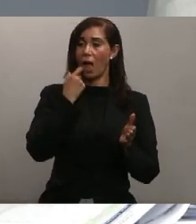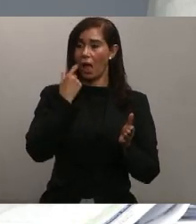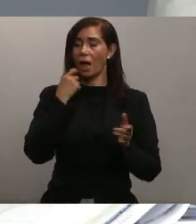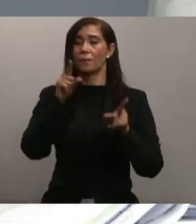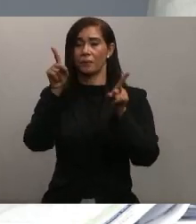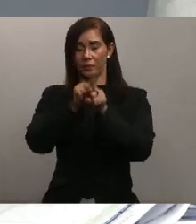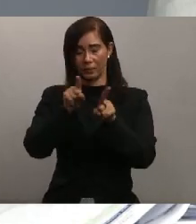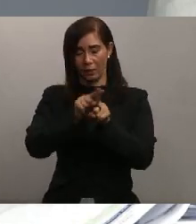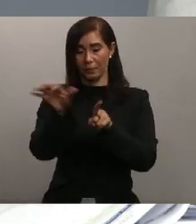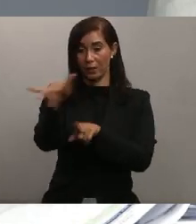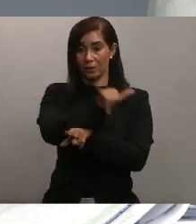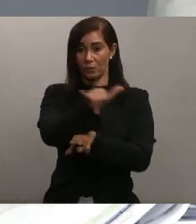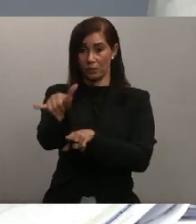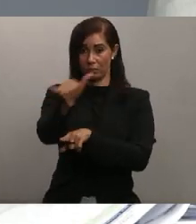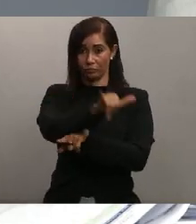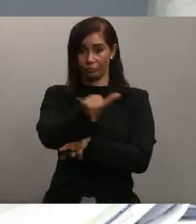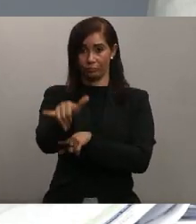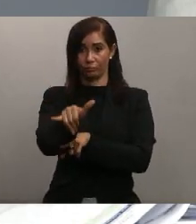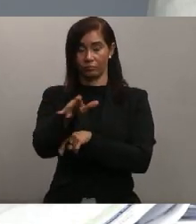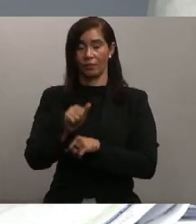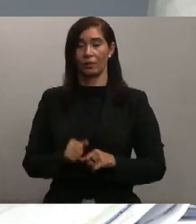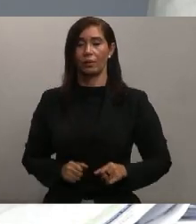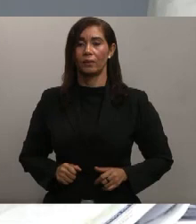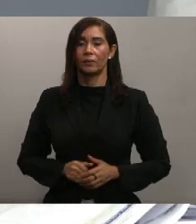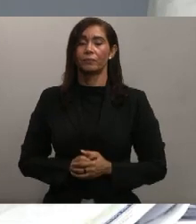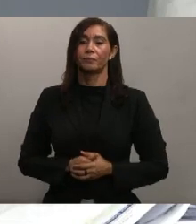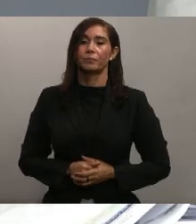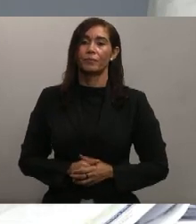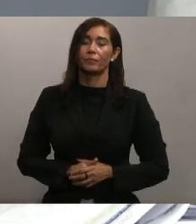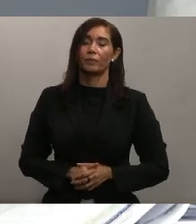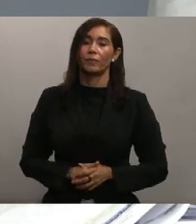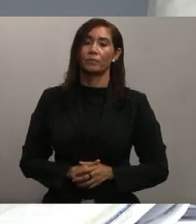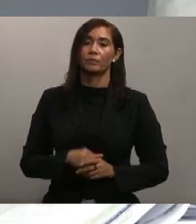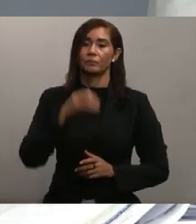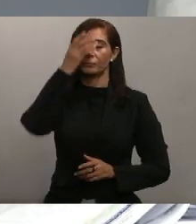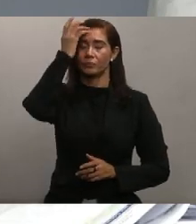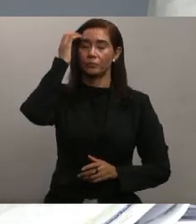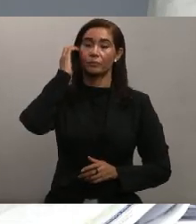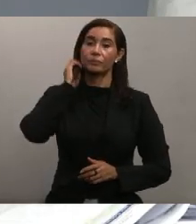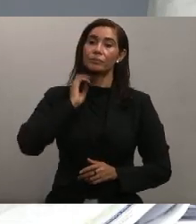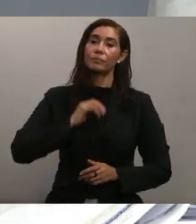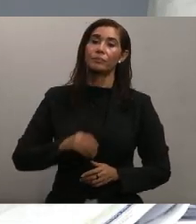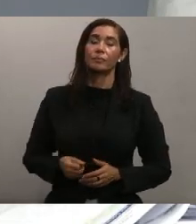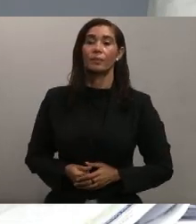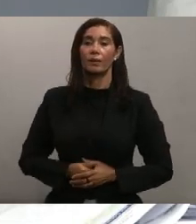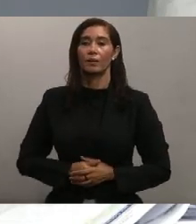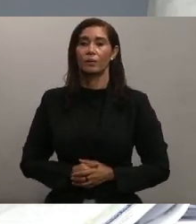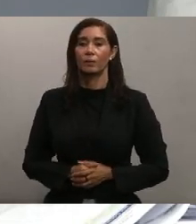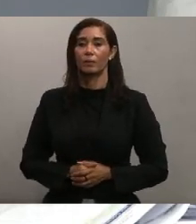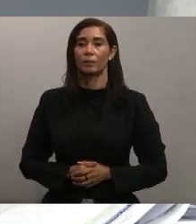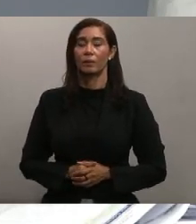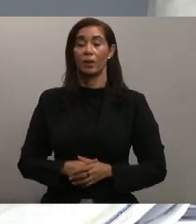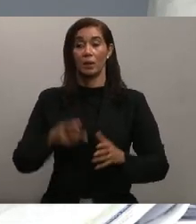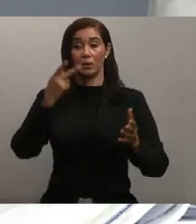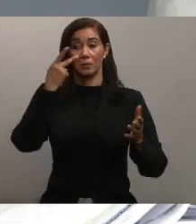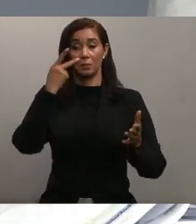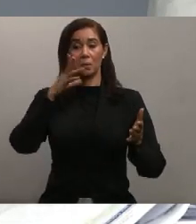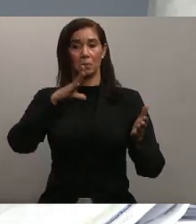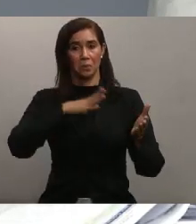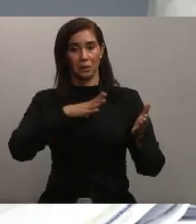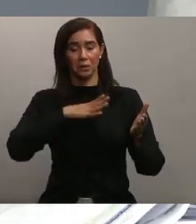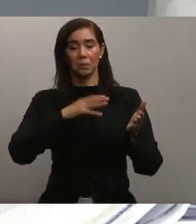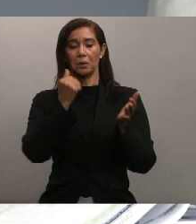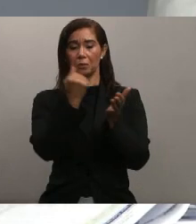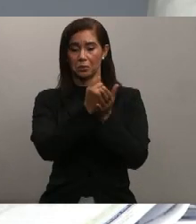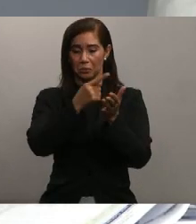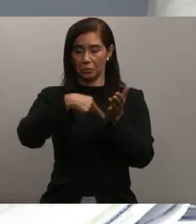necesitan registro sanitario que se han ido solicitando y los hemos otorgado a todos aquellos que lo han pedido